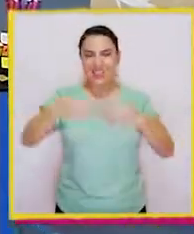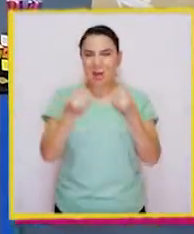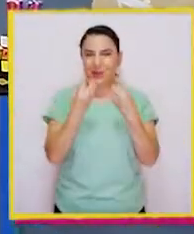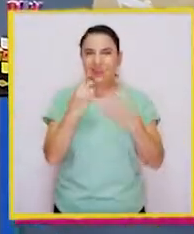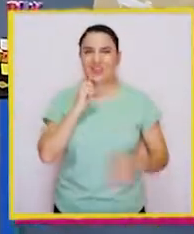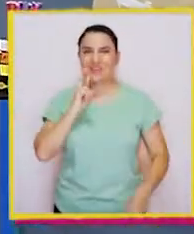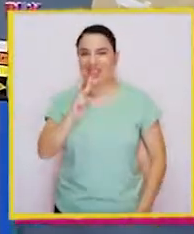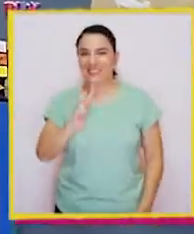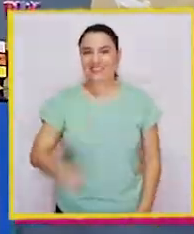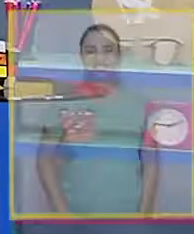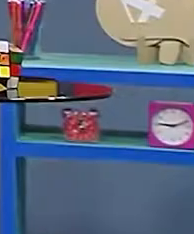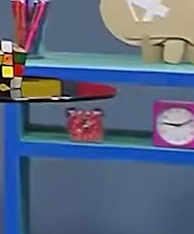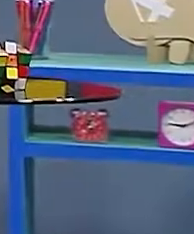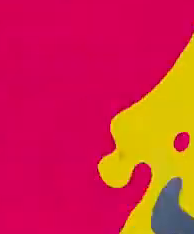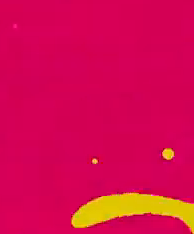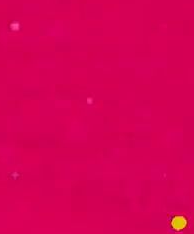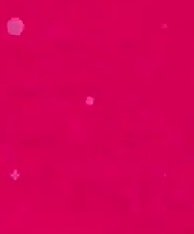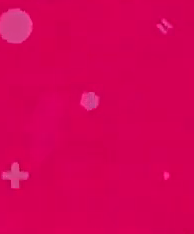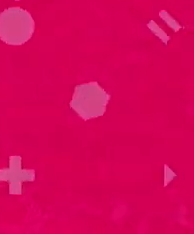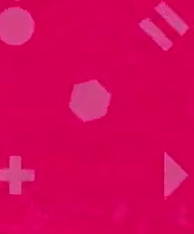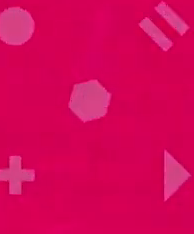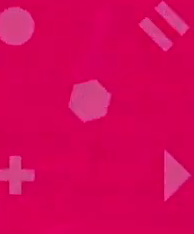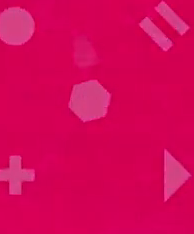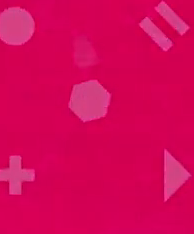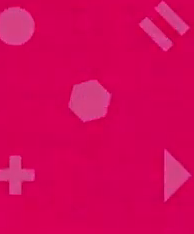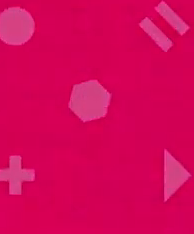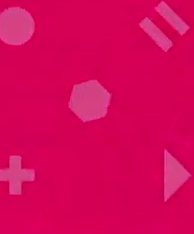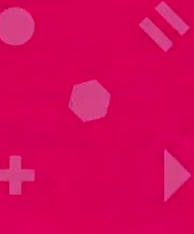es Aprendo TV.